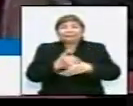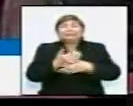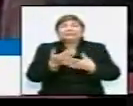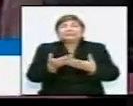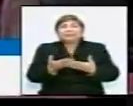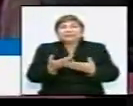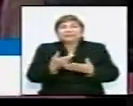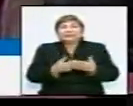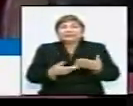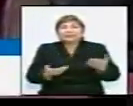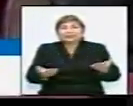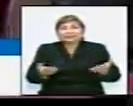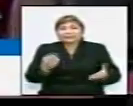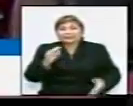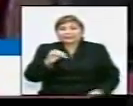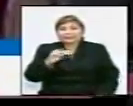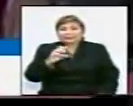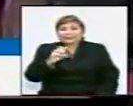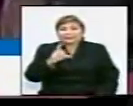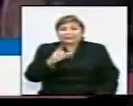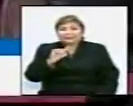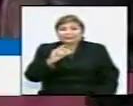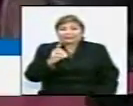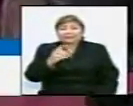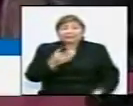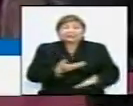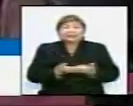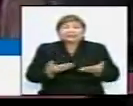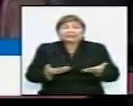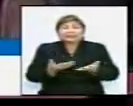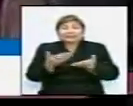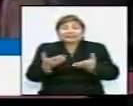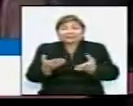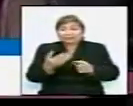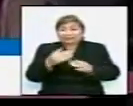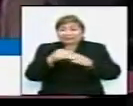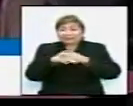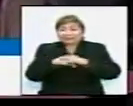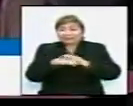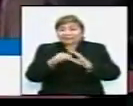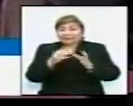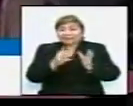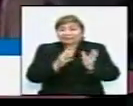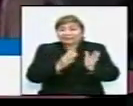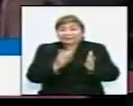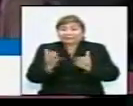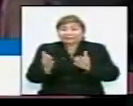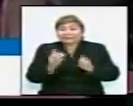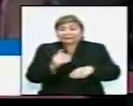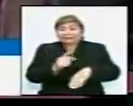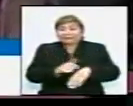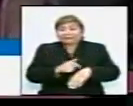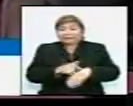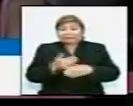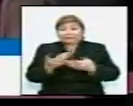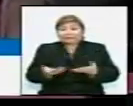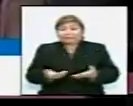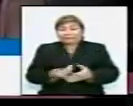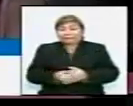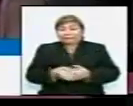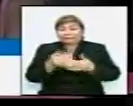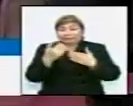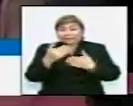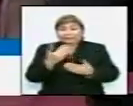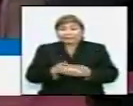en qué modalidad se puede llevar adelante esa democracia interna para hacerla compatible en los tiempos y en el